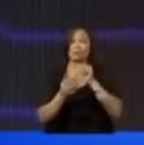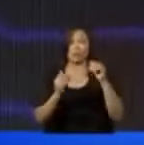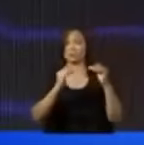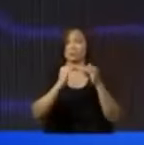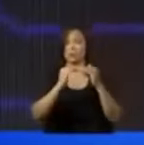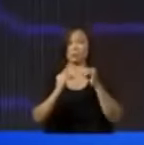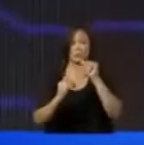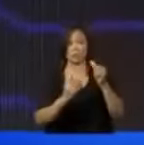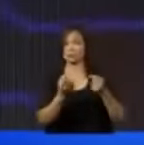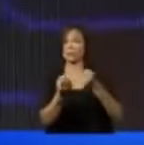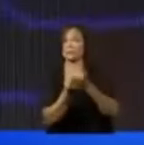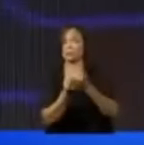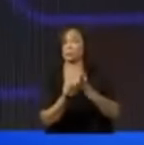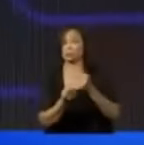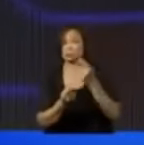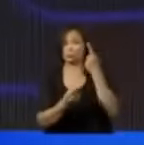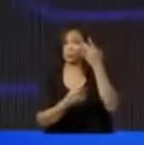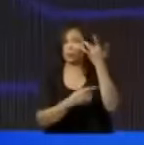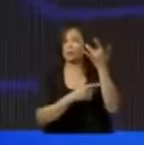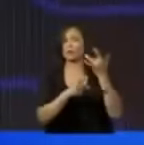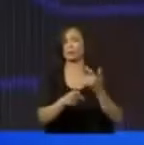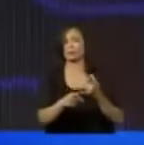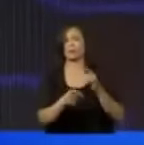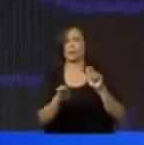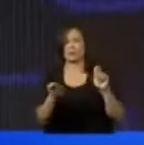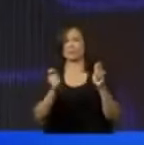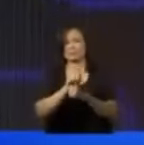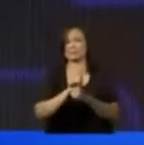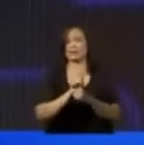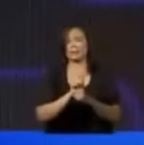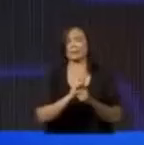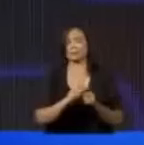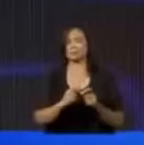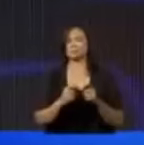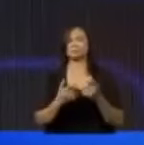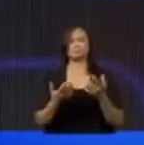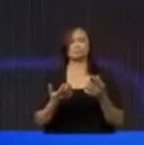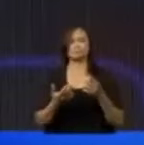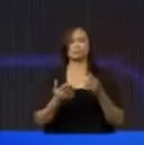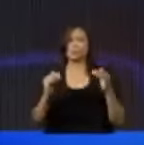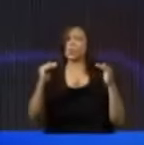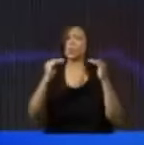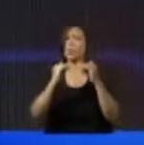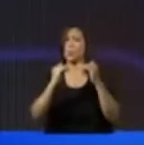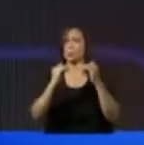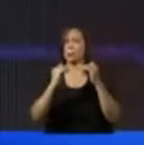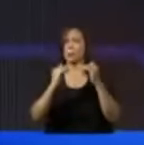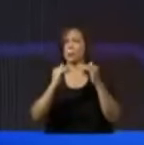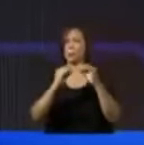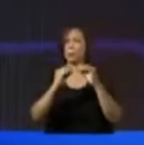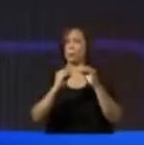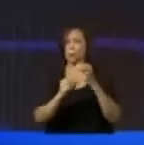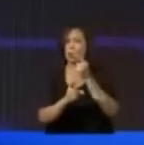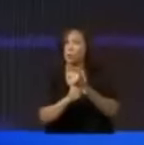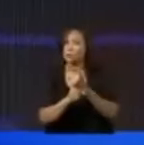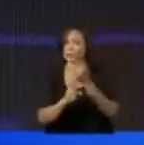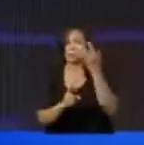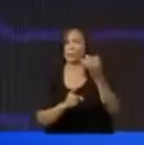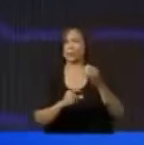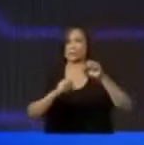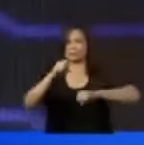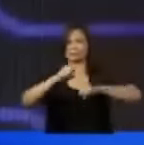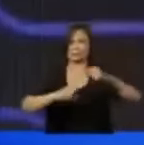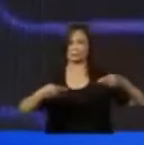y no es solidario, y eso requiere, por consiguiente, una transformación. No es equitativo en lo concerniente a cómo se maneja el